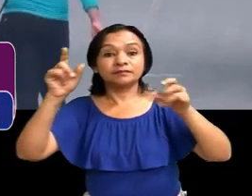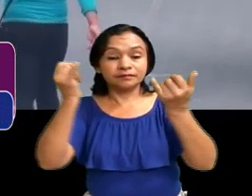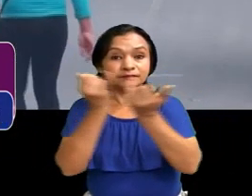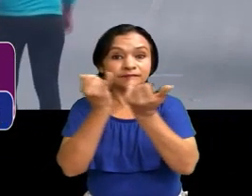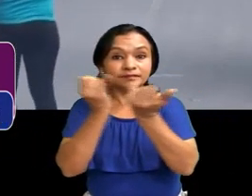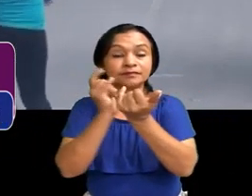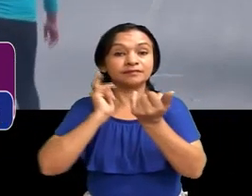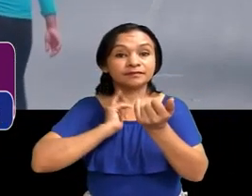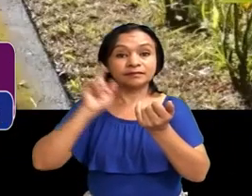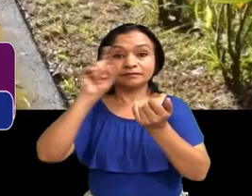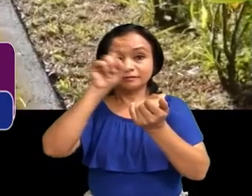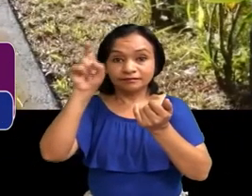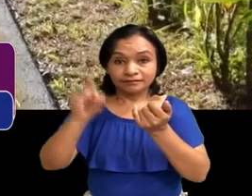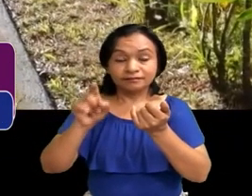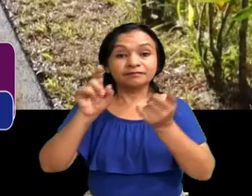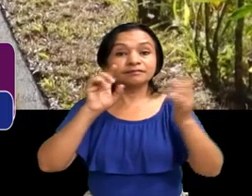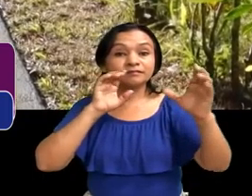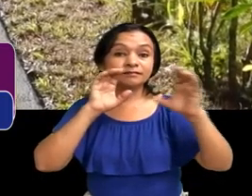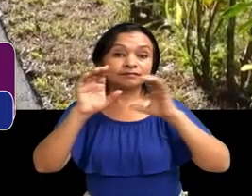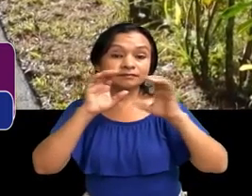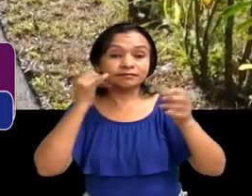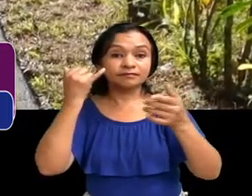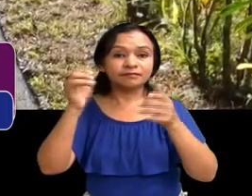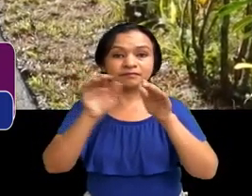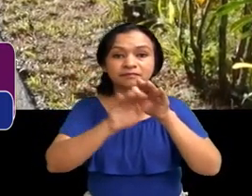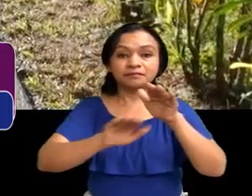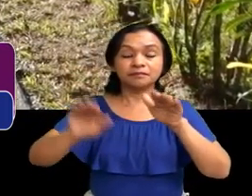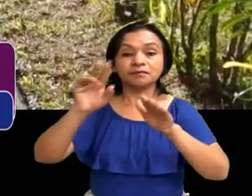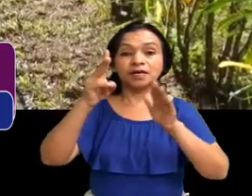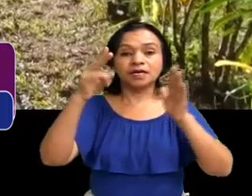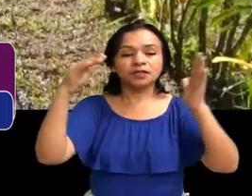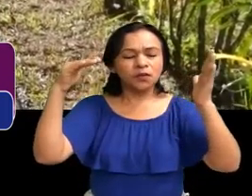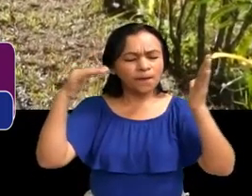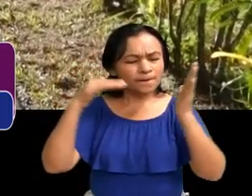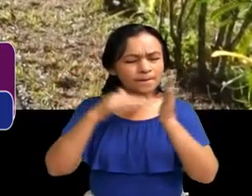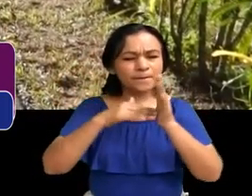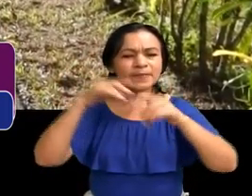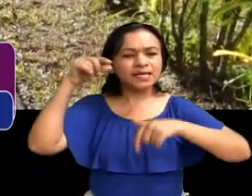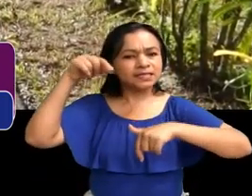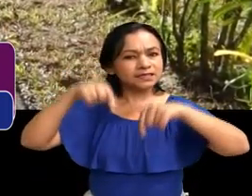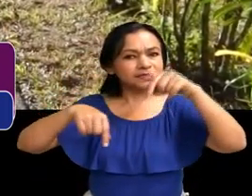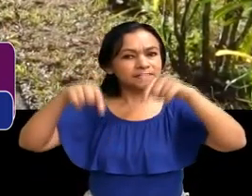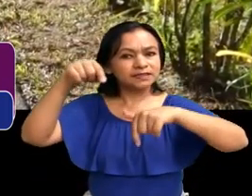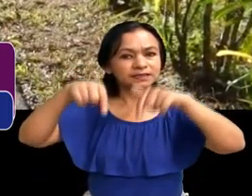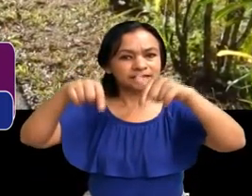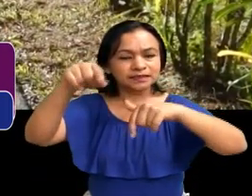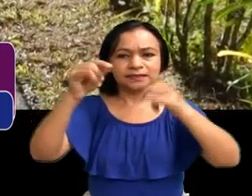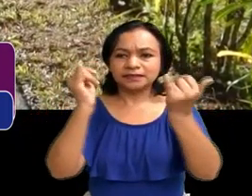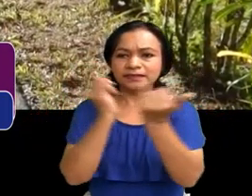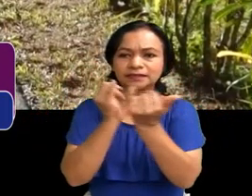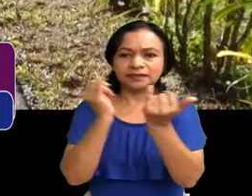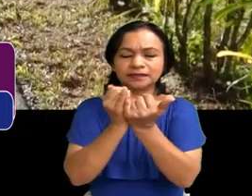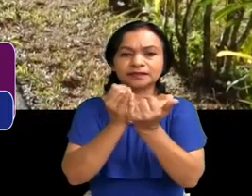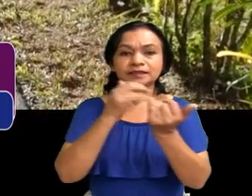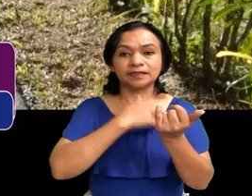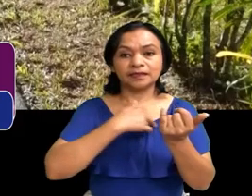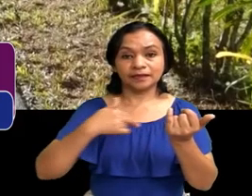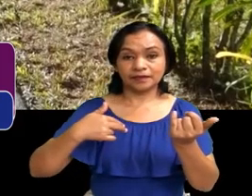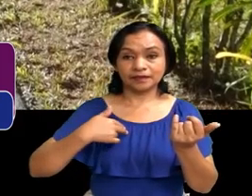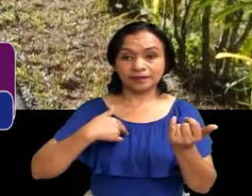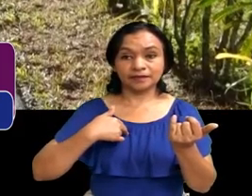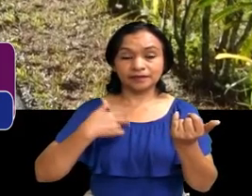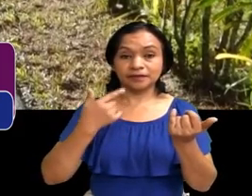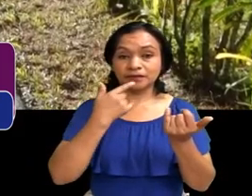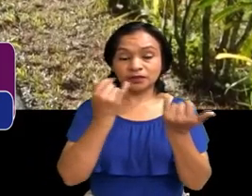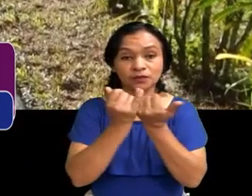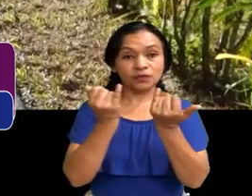tenemos instalado a nivel nacional más de 2.000 kilómetros de fibra óptica en esas condiciones. Eso conforma, así